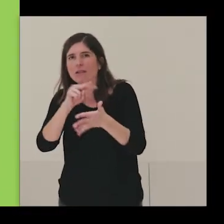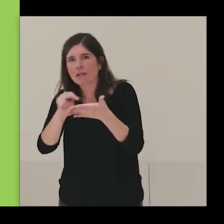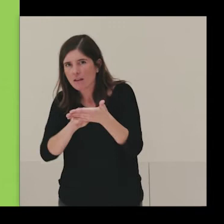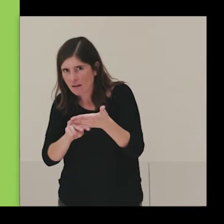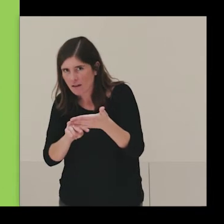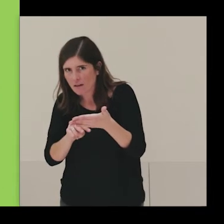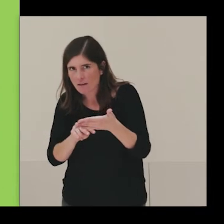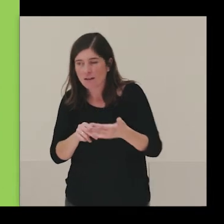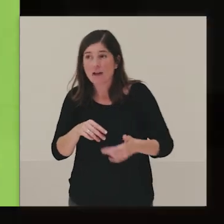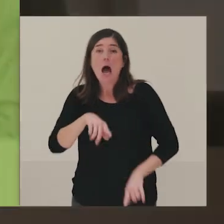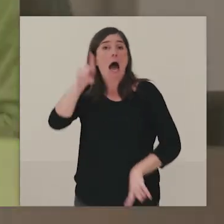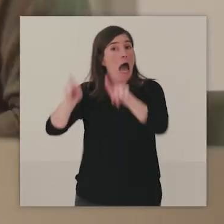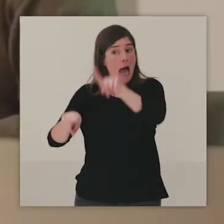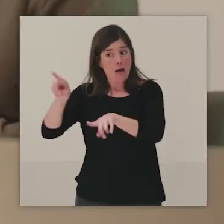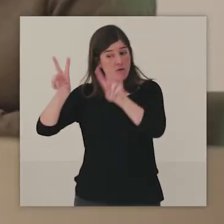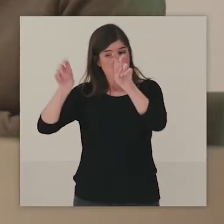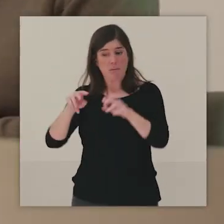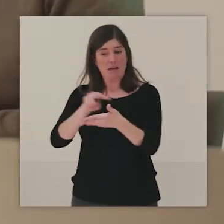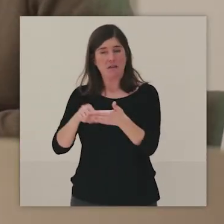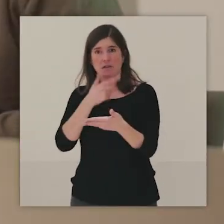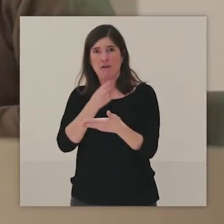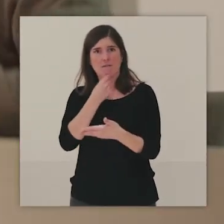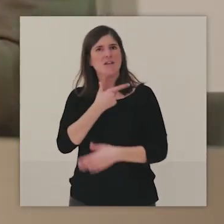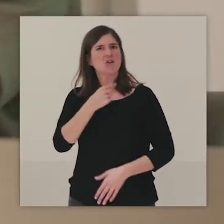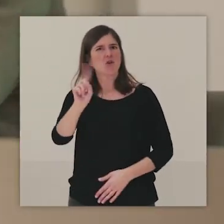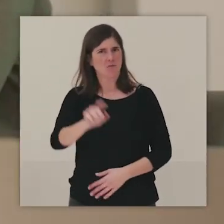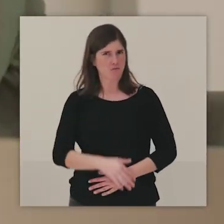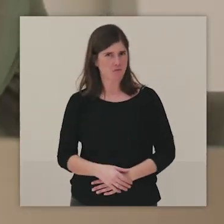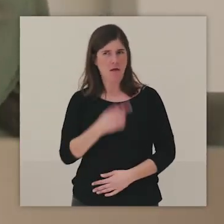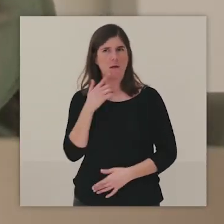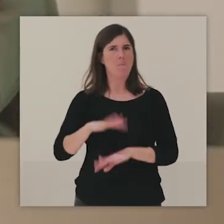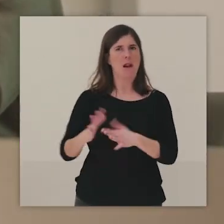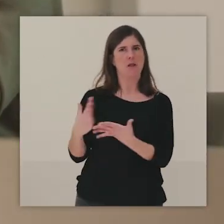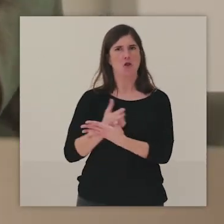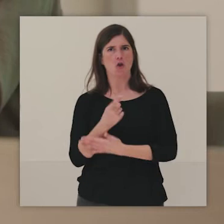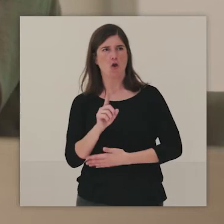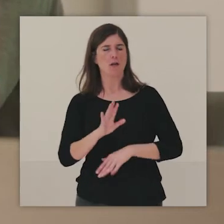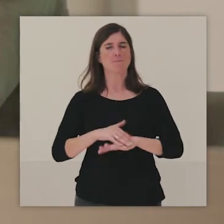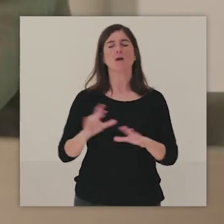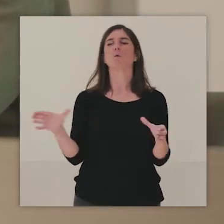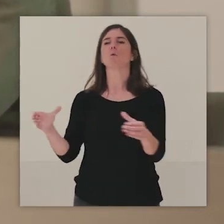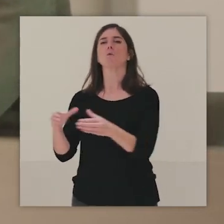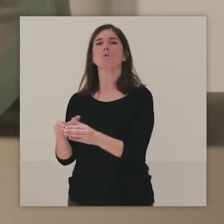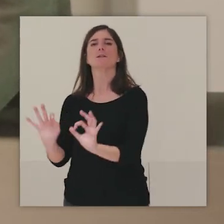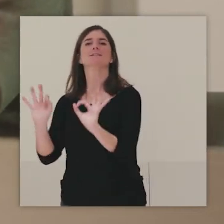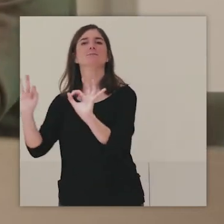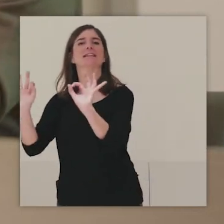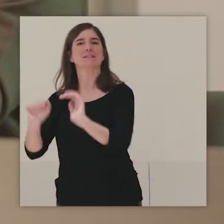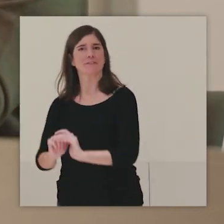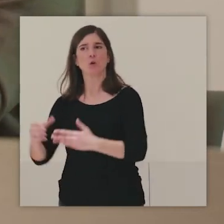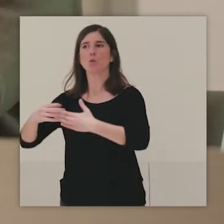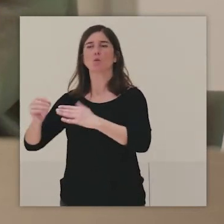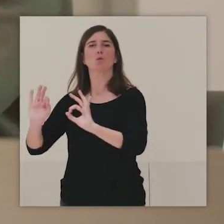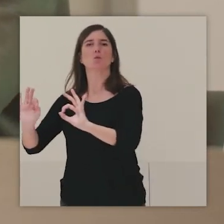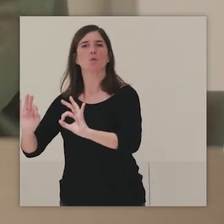despierta muchas susceptibilidades. Ah, no, es que la lectura fácil para todos. No. La lectura fácil es para un público específico. Es que